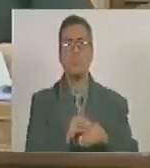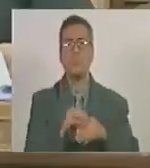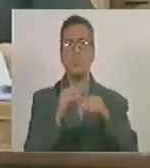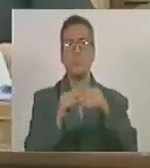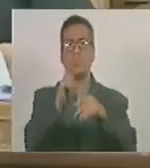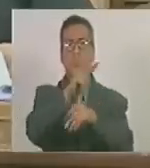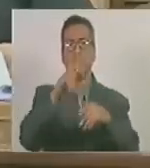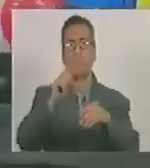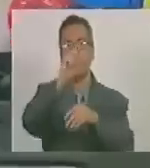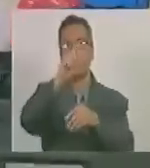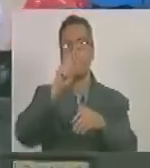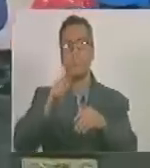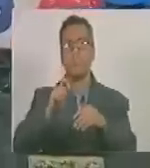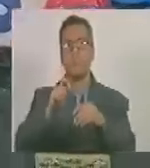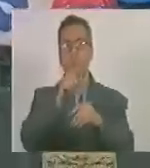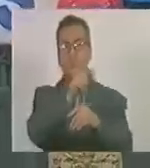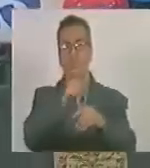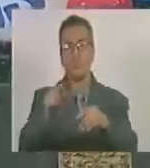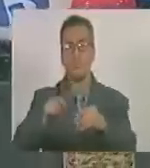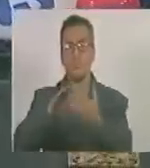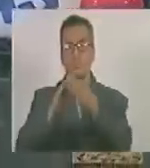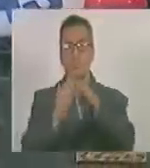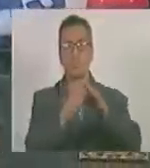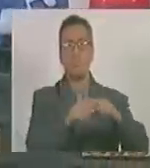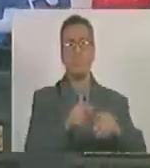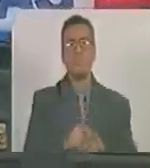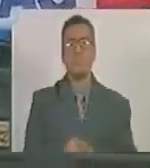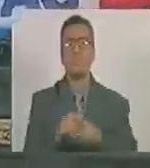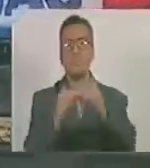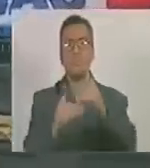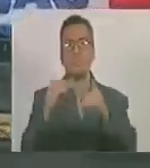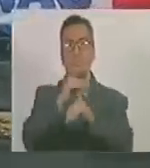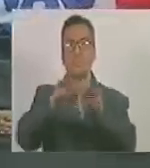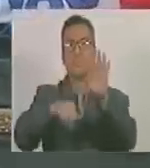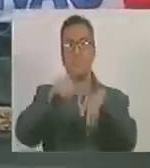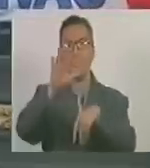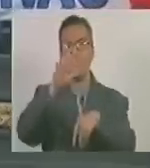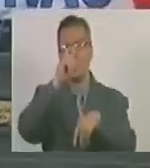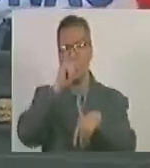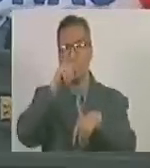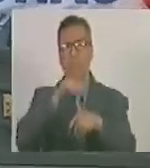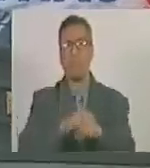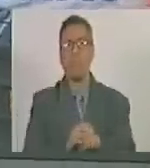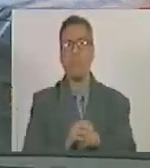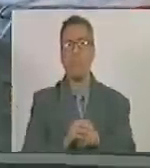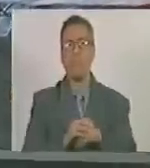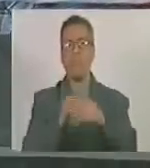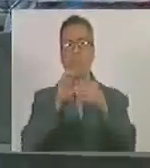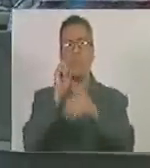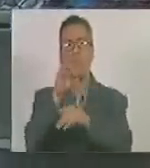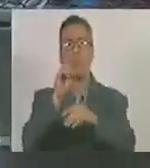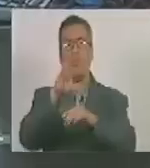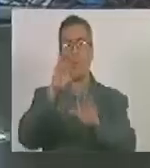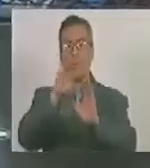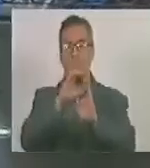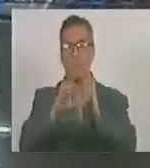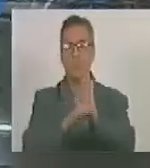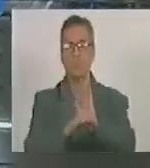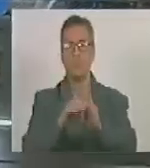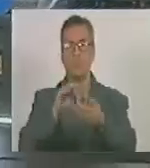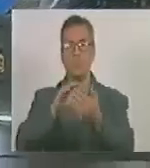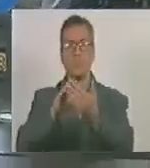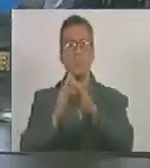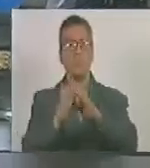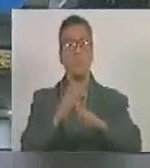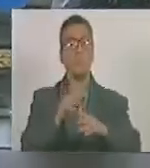del 20% de los habitantes de la comunidad, mayores de 15 años de edad. La Asamblea Constitutiva